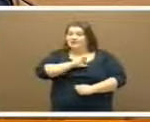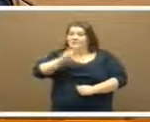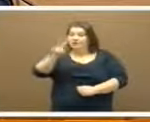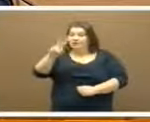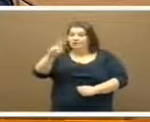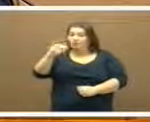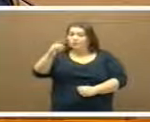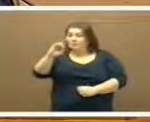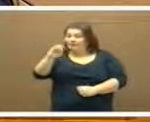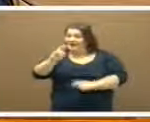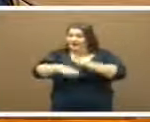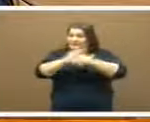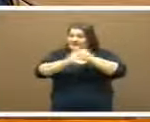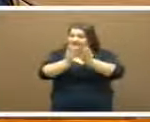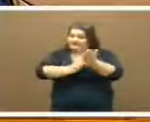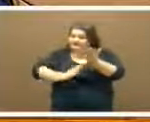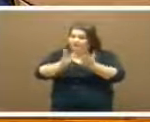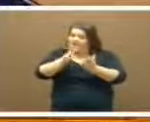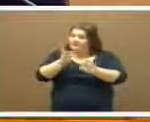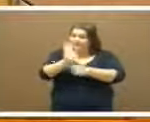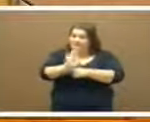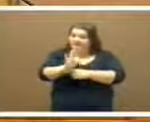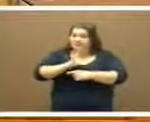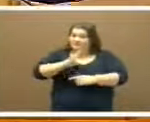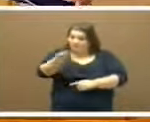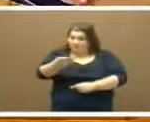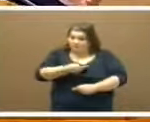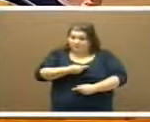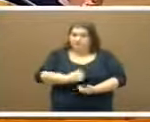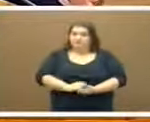Señora Rubio, la enmienda transaccional que acaba de anunciar su señoría.